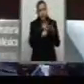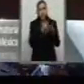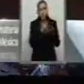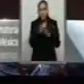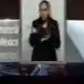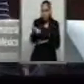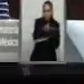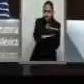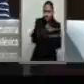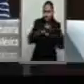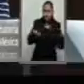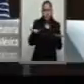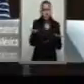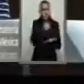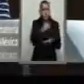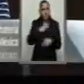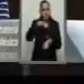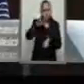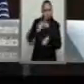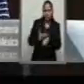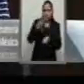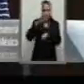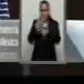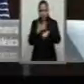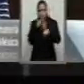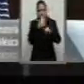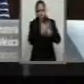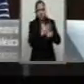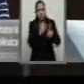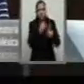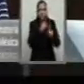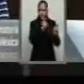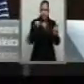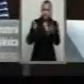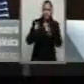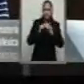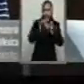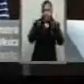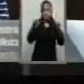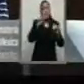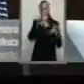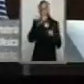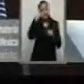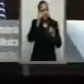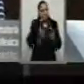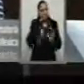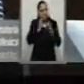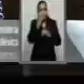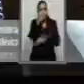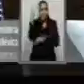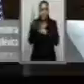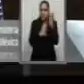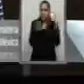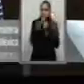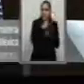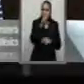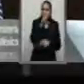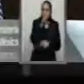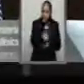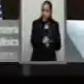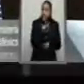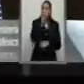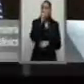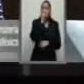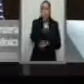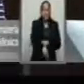repartir equitativamente responsabilidades hacia el medio ambiente y contra el cambio climático. Y sobre todo, sí a